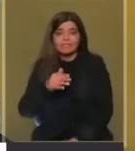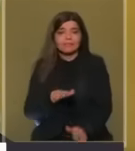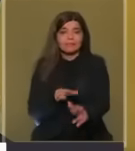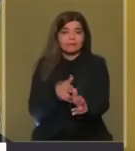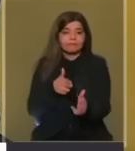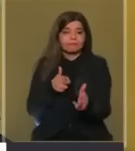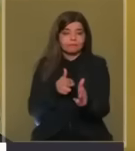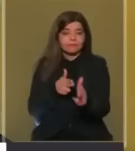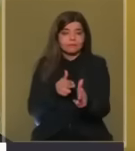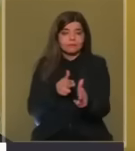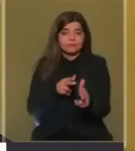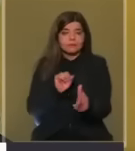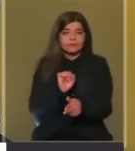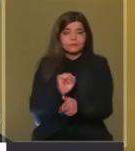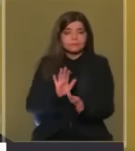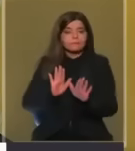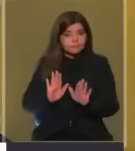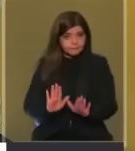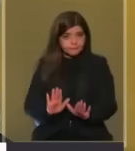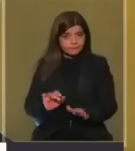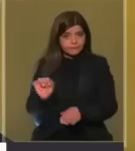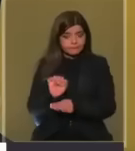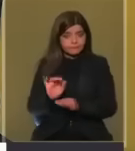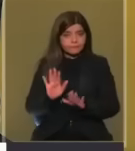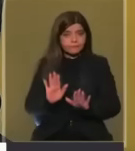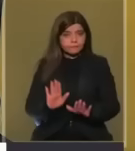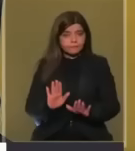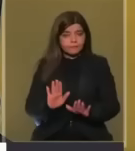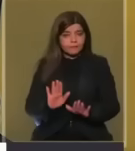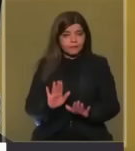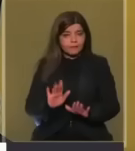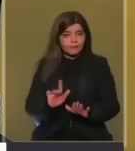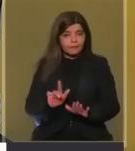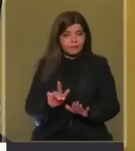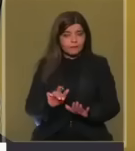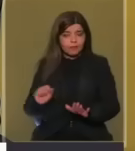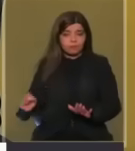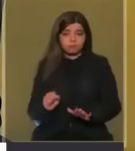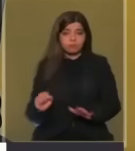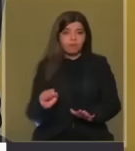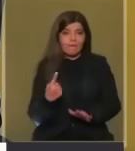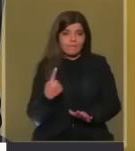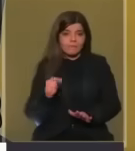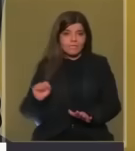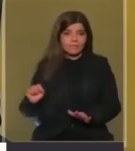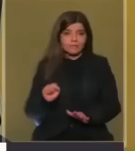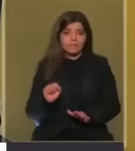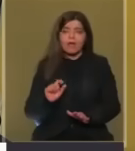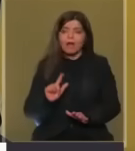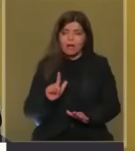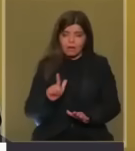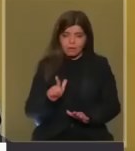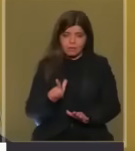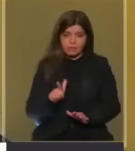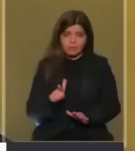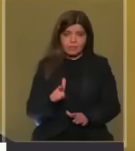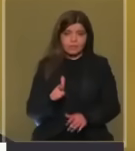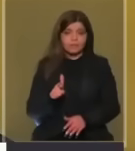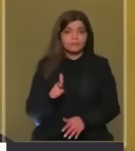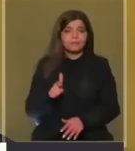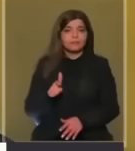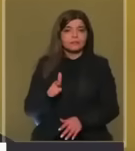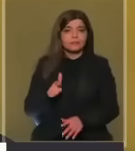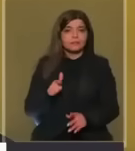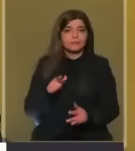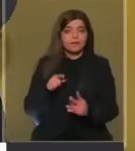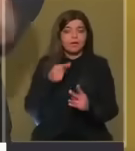Tony frena, para y sigue muy despacito en primera marcha, muy despacio. Y el tipo se va